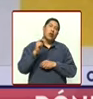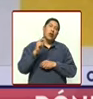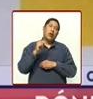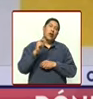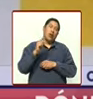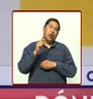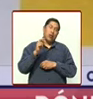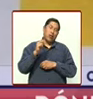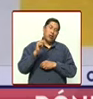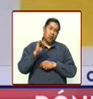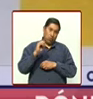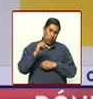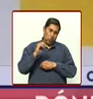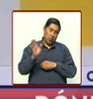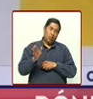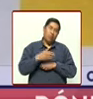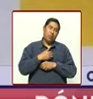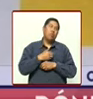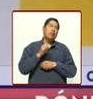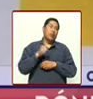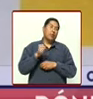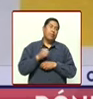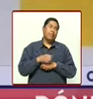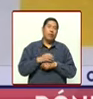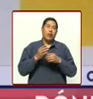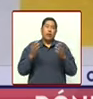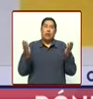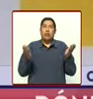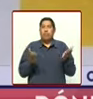Antonio Gianmarco Lenciñani. Sí.